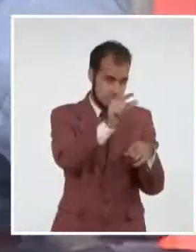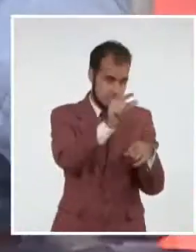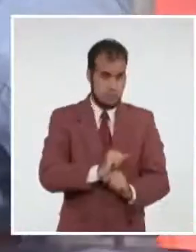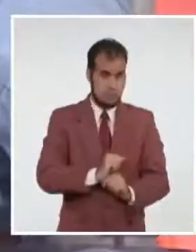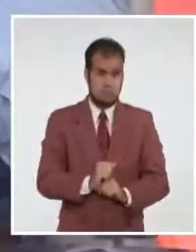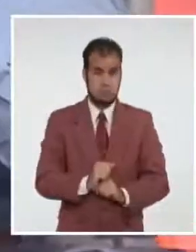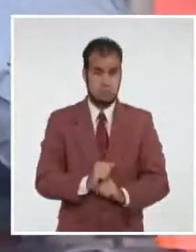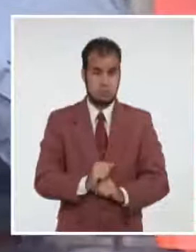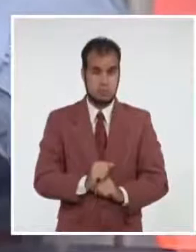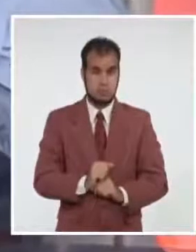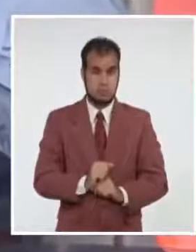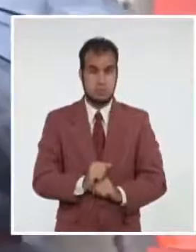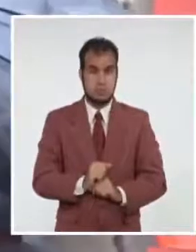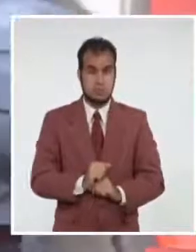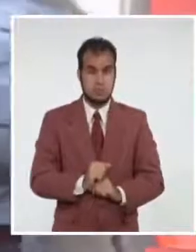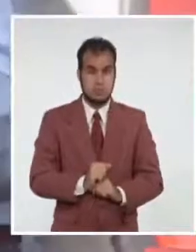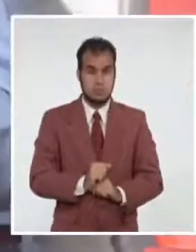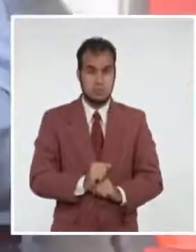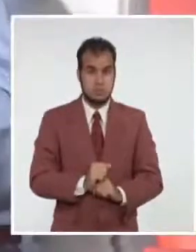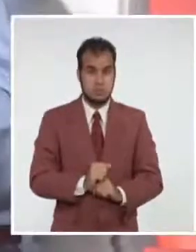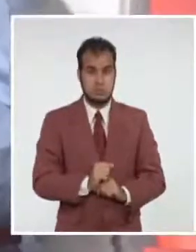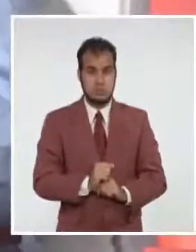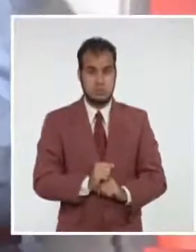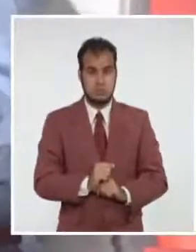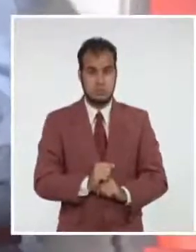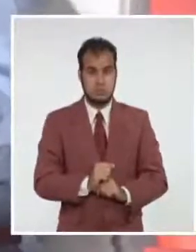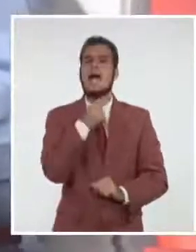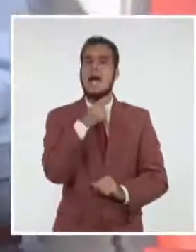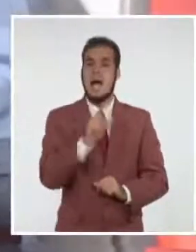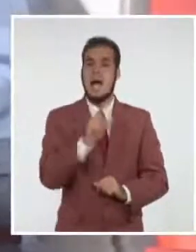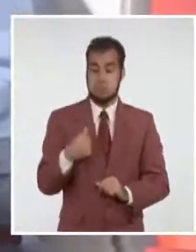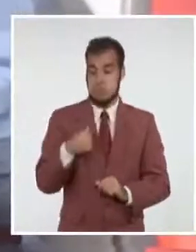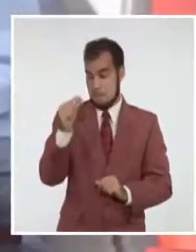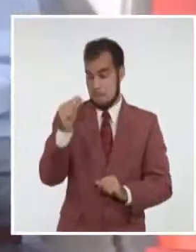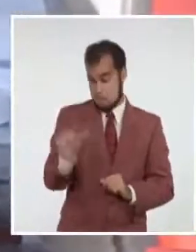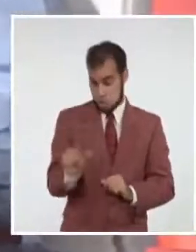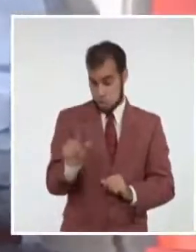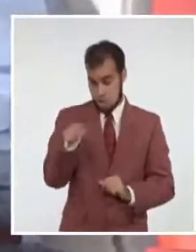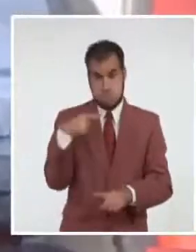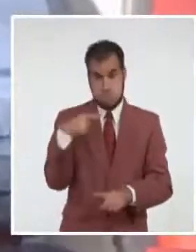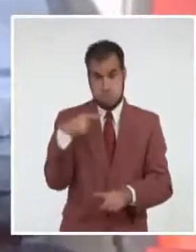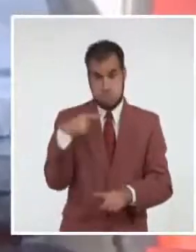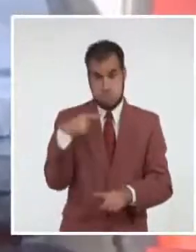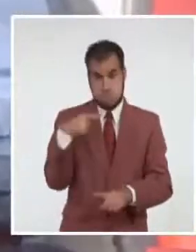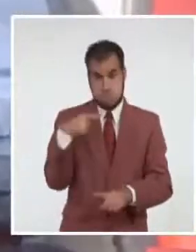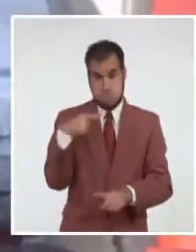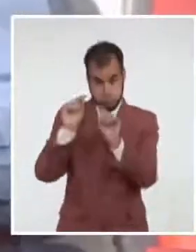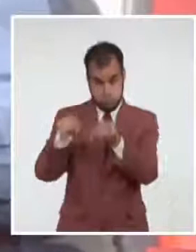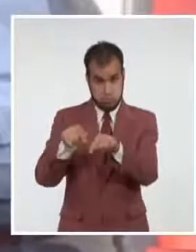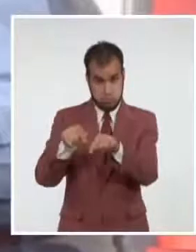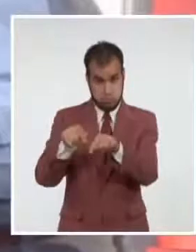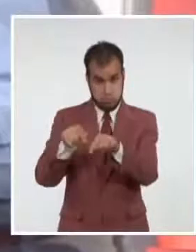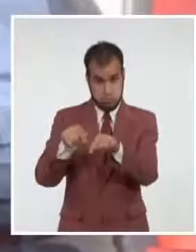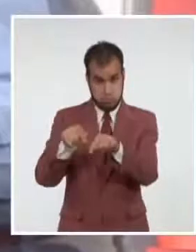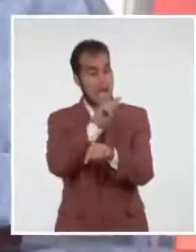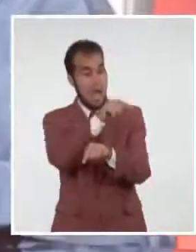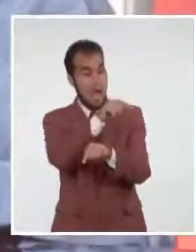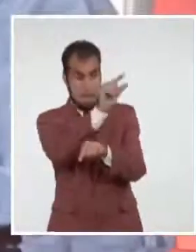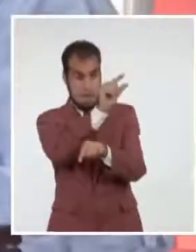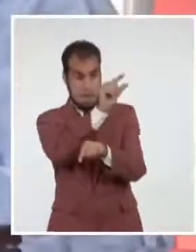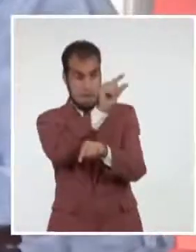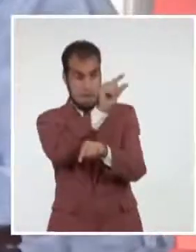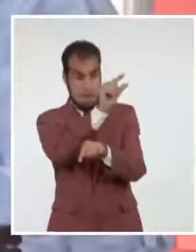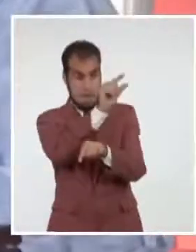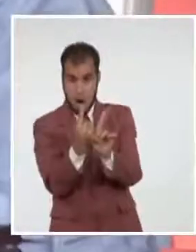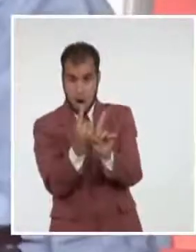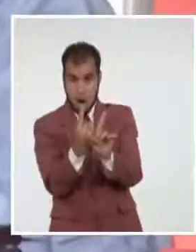que fue contacto de Durán, que resultó positiva. Esa persona no tiene síntomas de la enfermedad. Entonces, esa